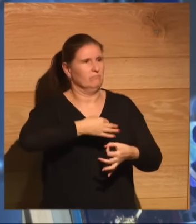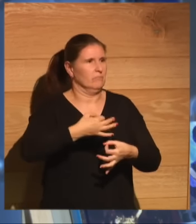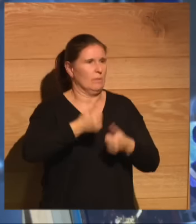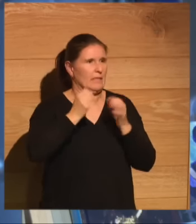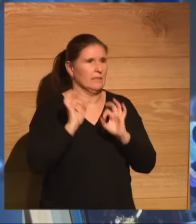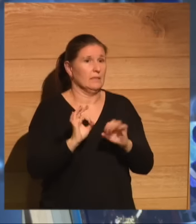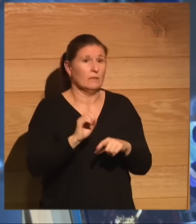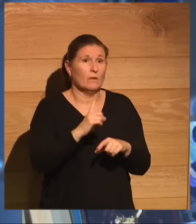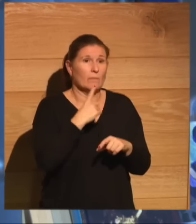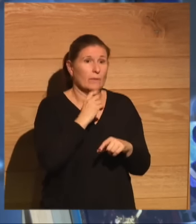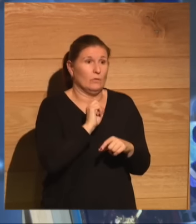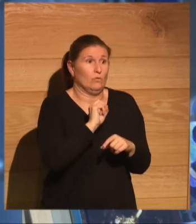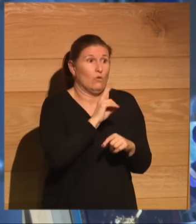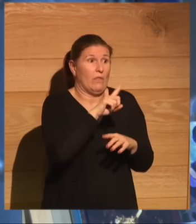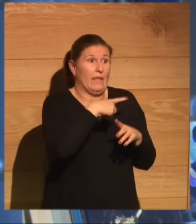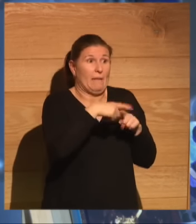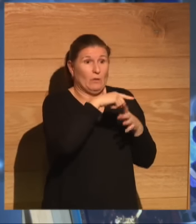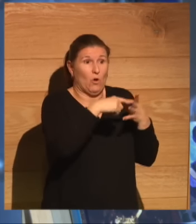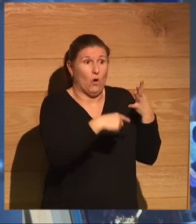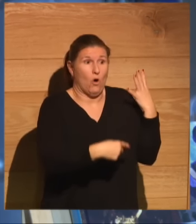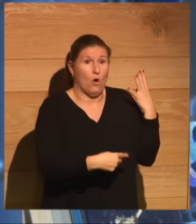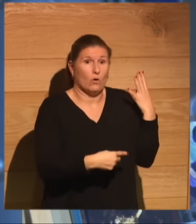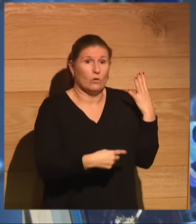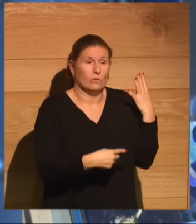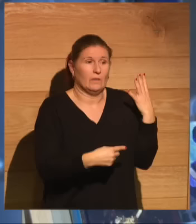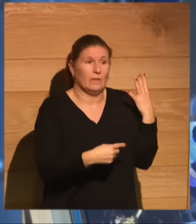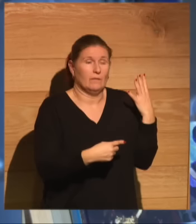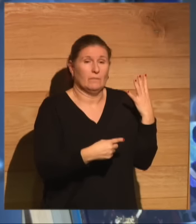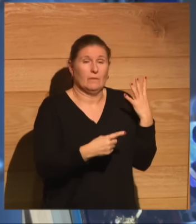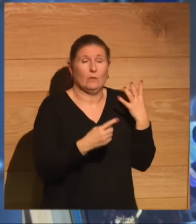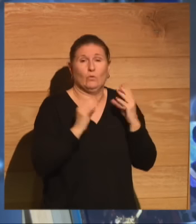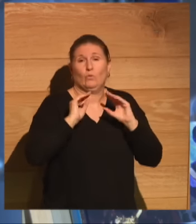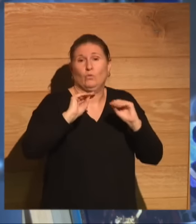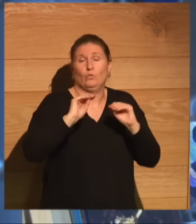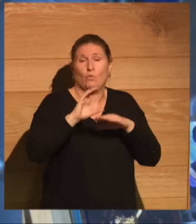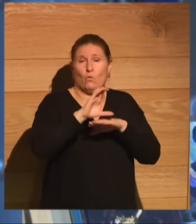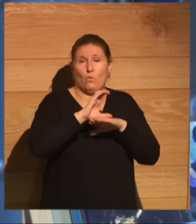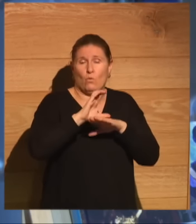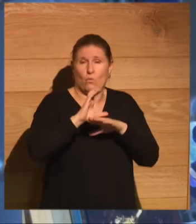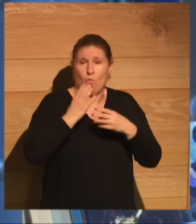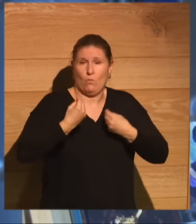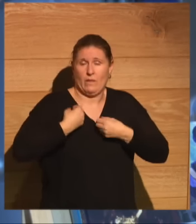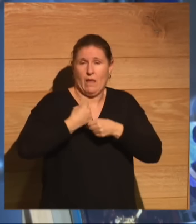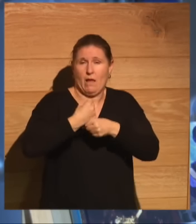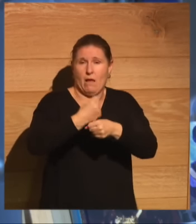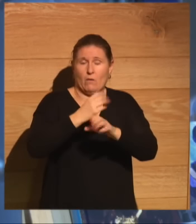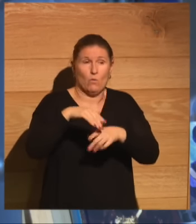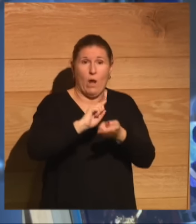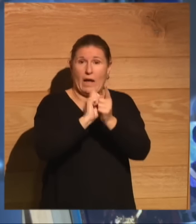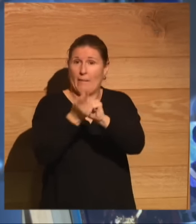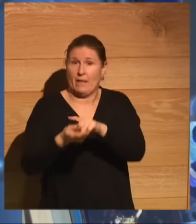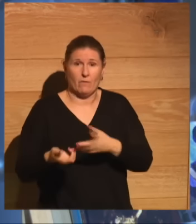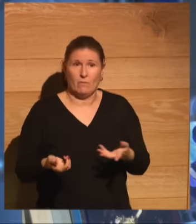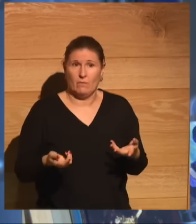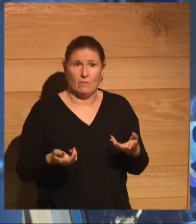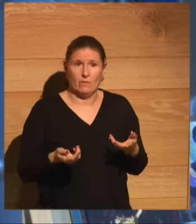de esos 12 elementos... Que en lo sustancial no han variado a lo largo de su carrera, son prácticamente los mismos, incluso estéticamente